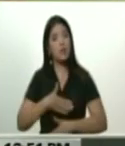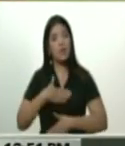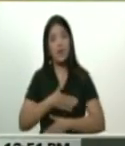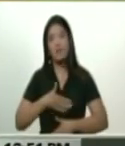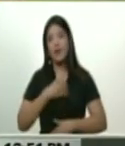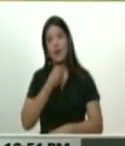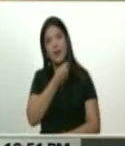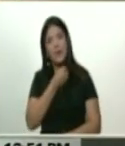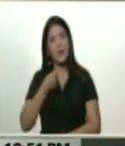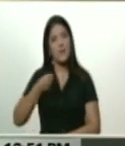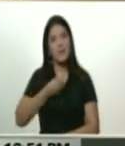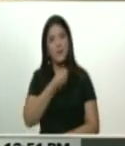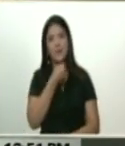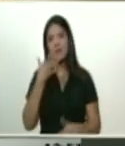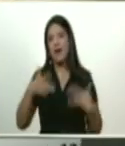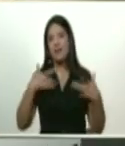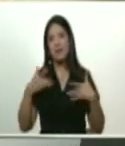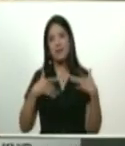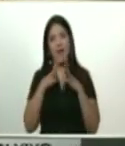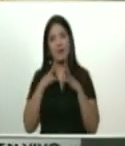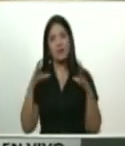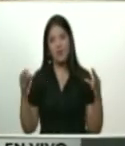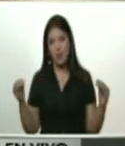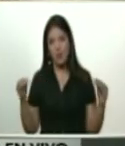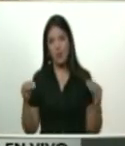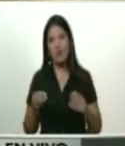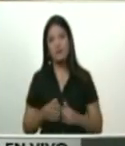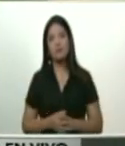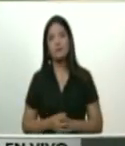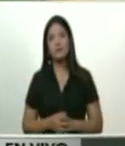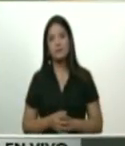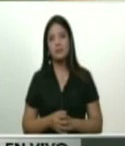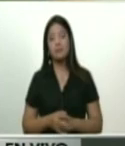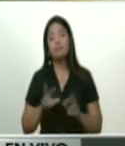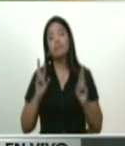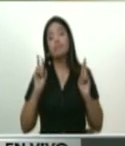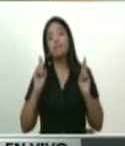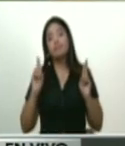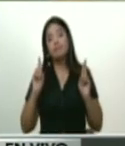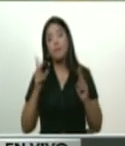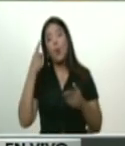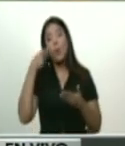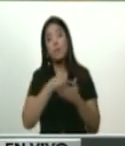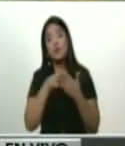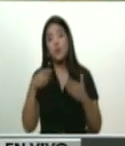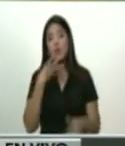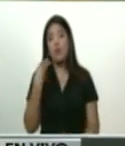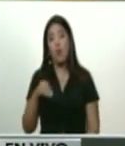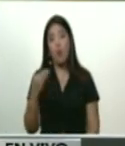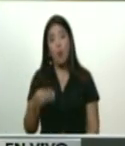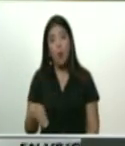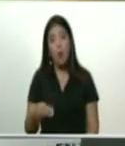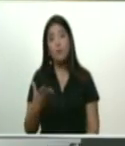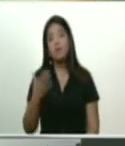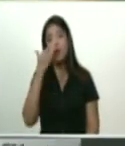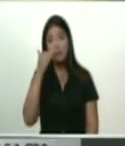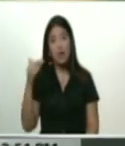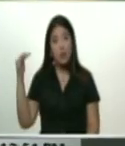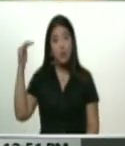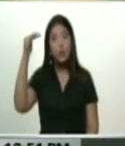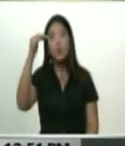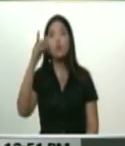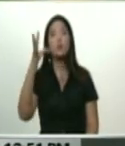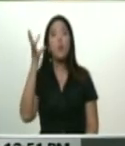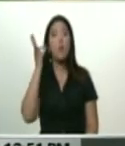los conciertos, de todas las actividades que se van a realizar. Aspiramos que 1.5 millones de jóvenes, de adultos,